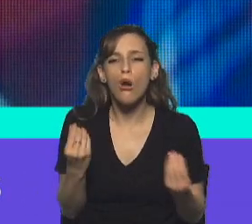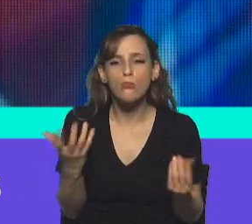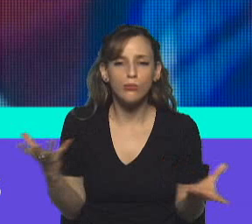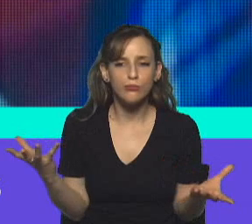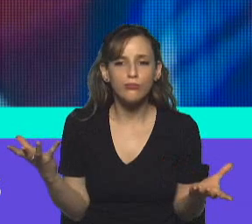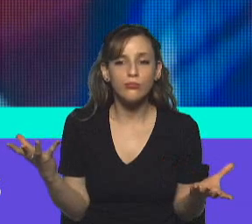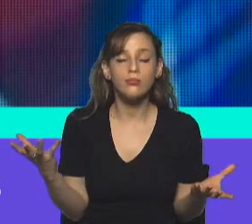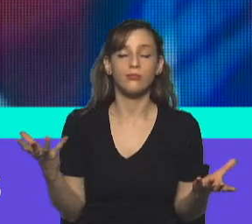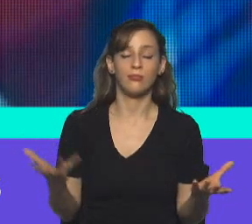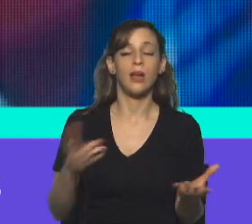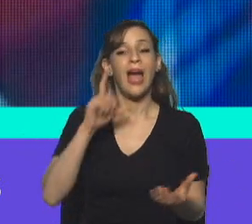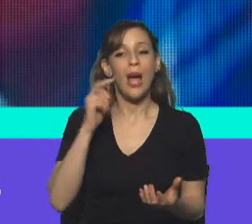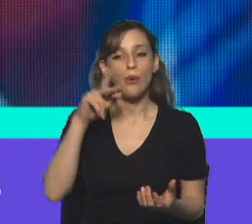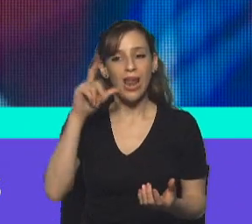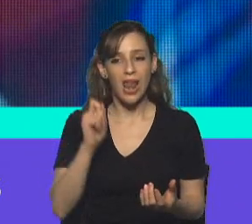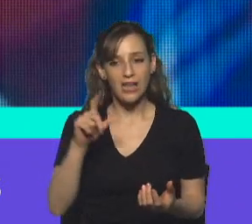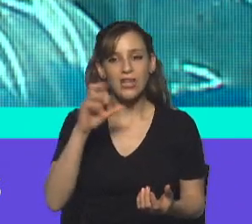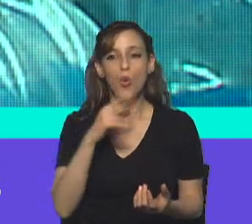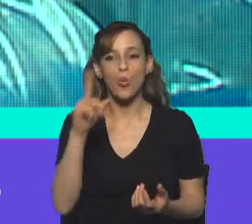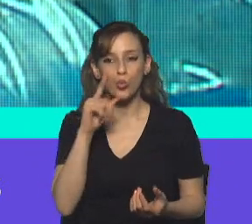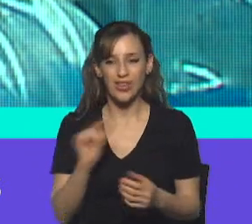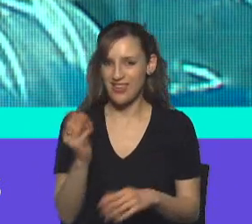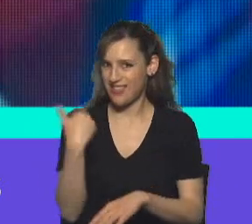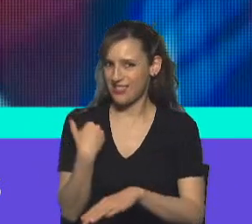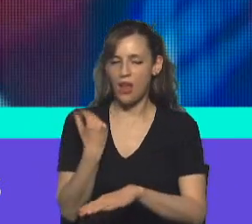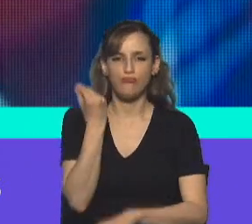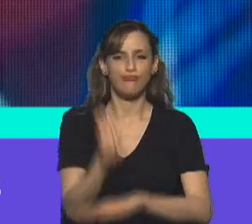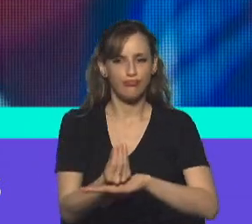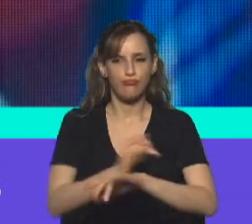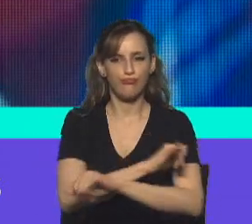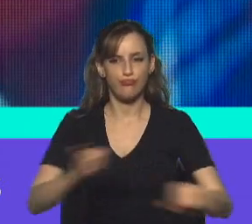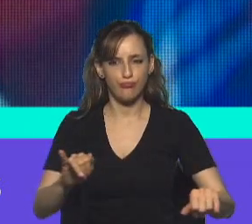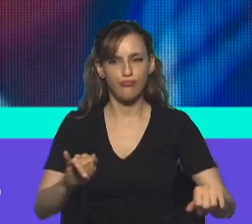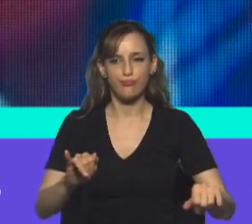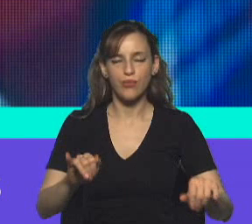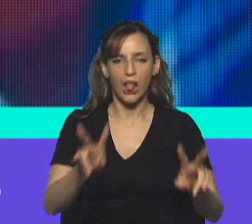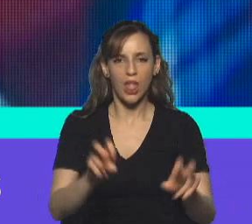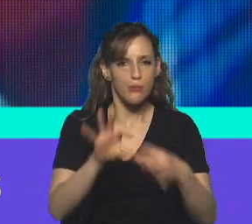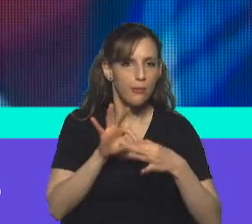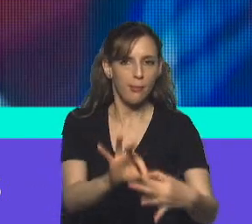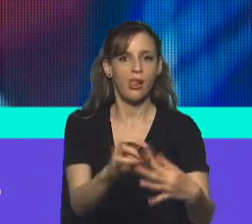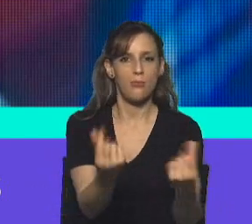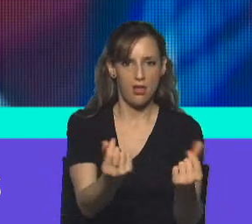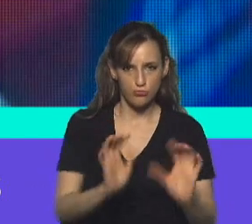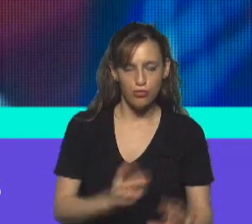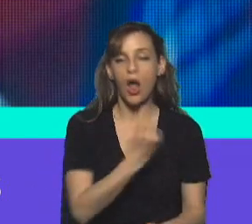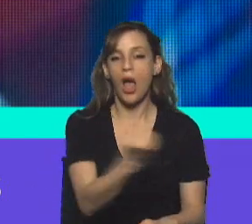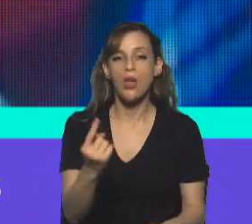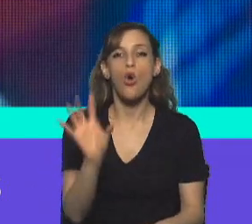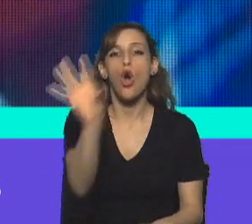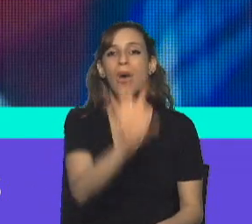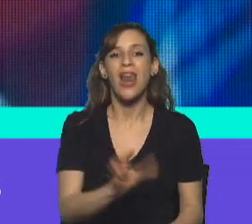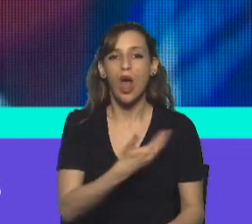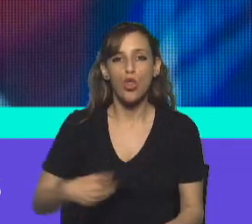gabriela esa rutina conferencia de prensa del nombre mansuri a los gobernadores exactamente yo le estaba hablando también con los ganadores para que cada uno localmente vea